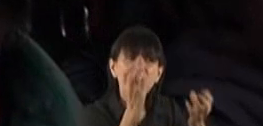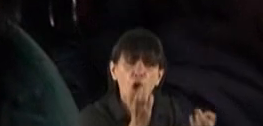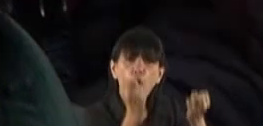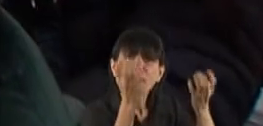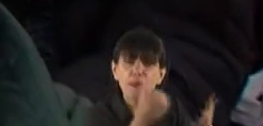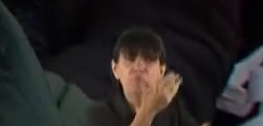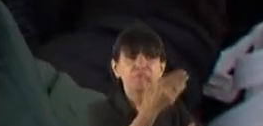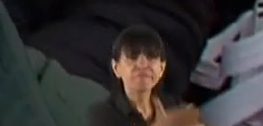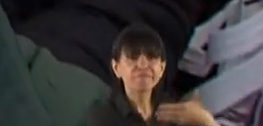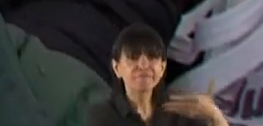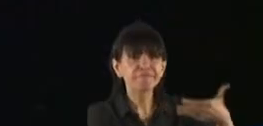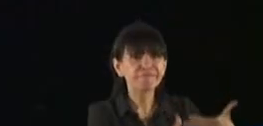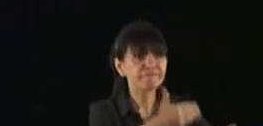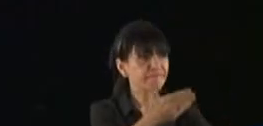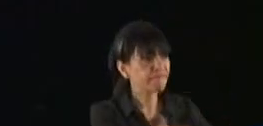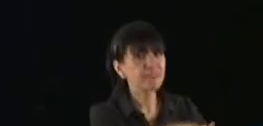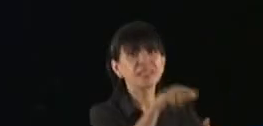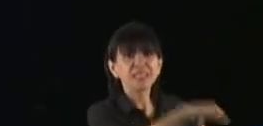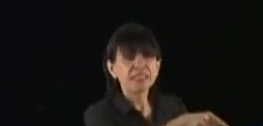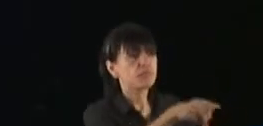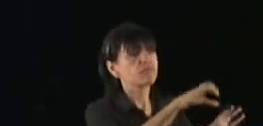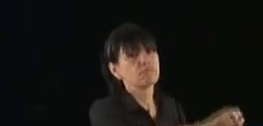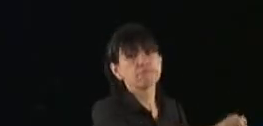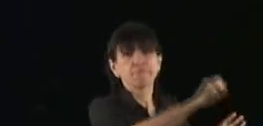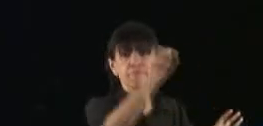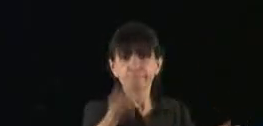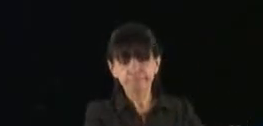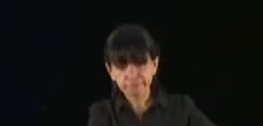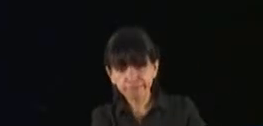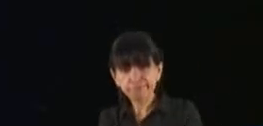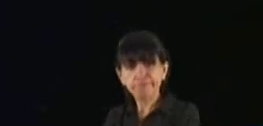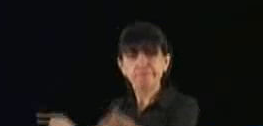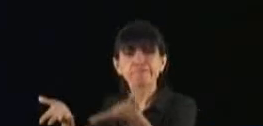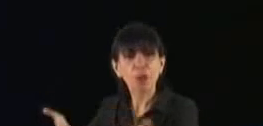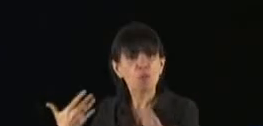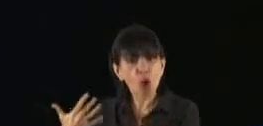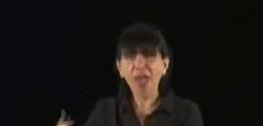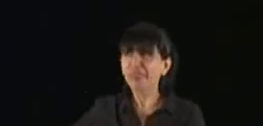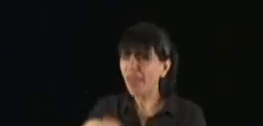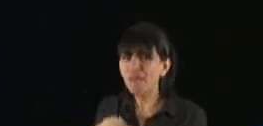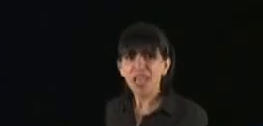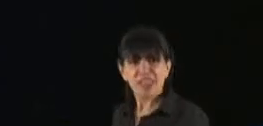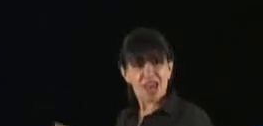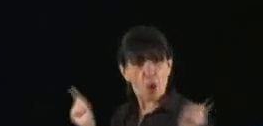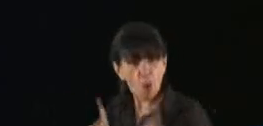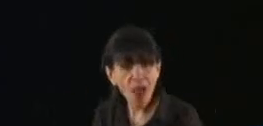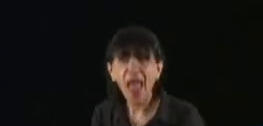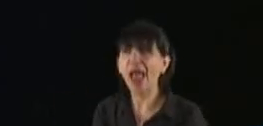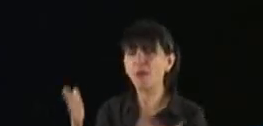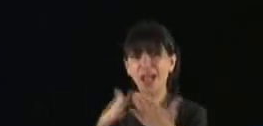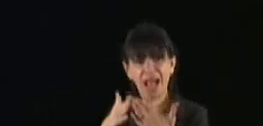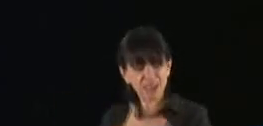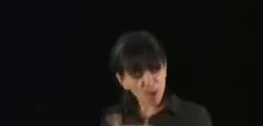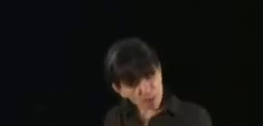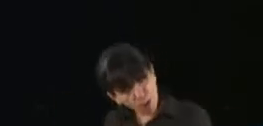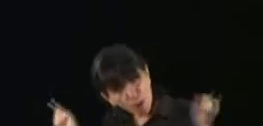situación manicomial de encierro para ir permitiéndole recuperar su vida, ir a su casa, ir